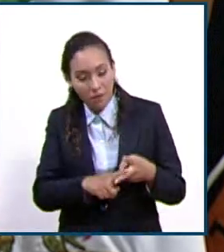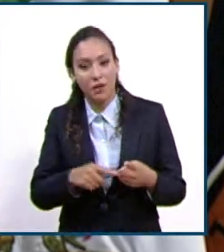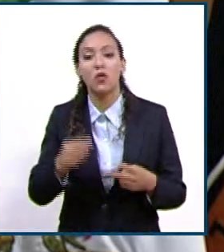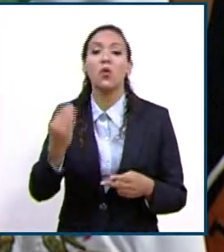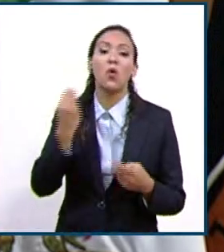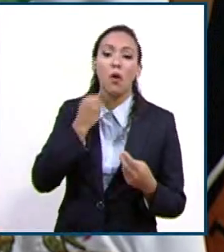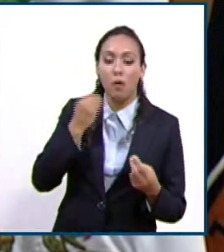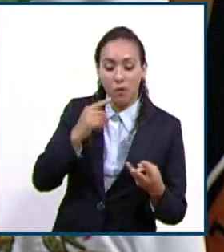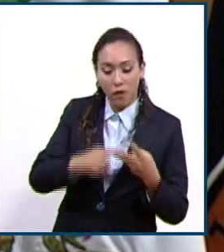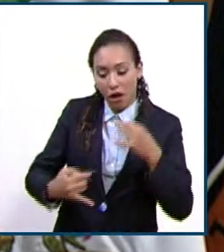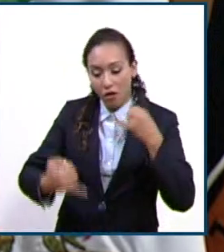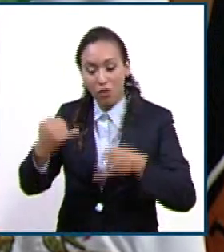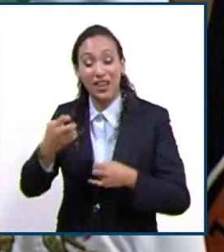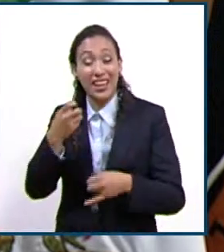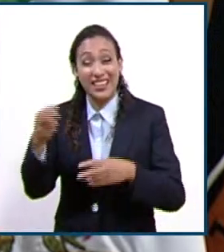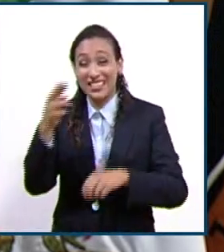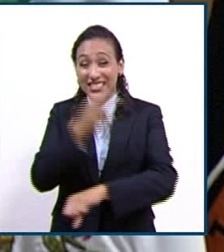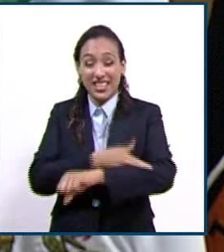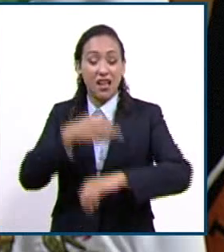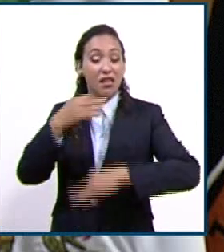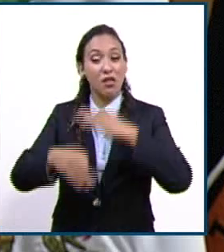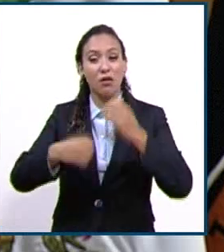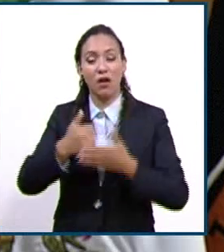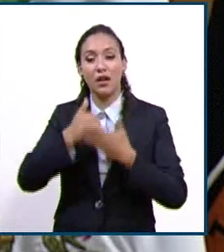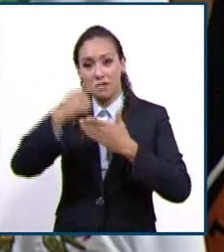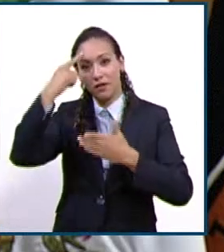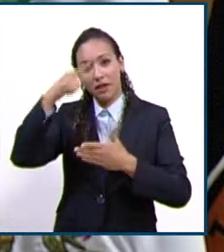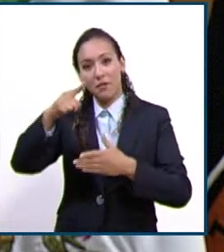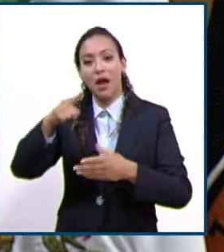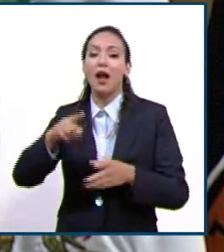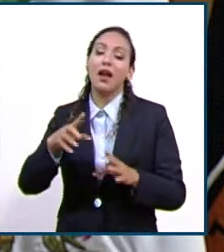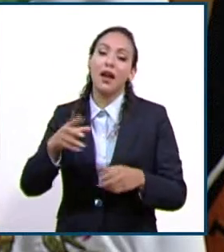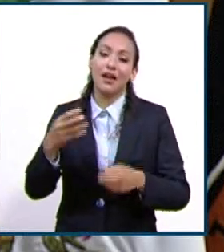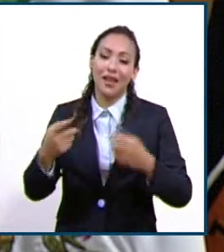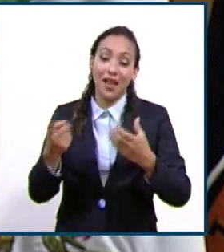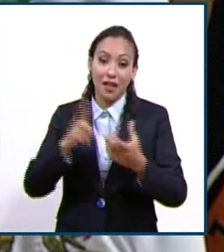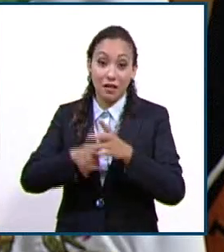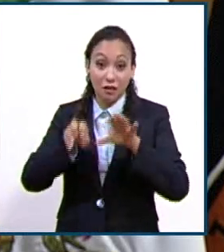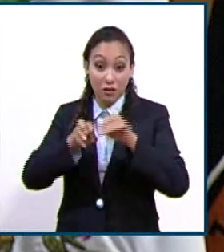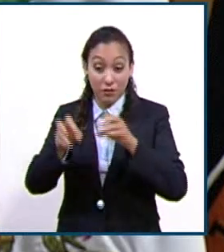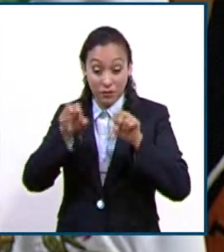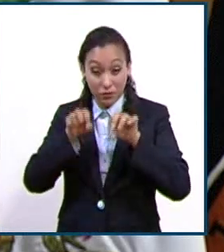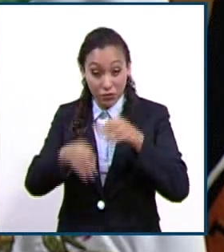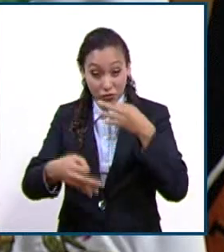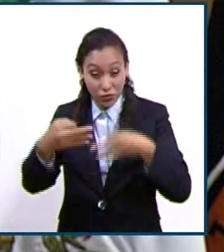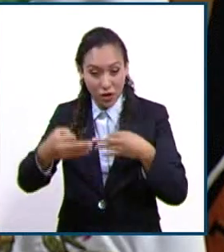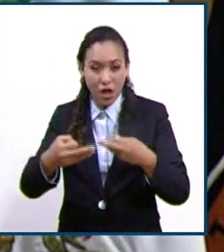puedan solucionar un poco la carga que se tienen en los tribunales y desde